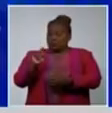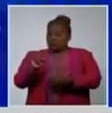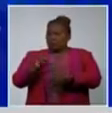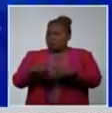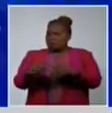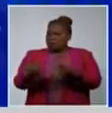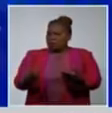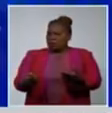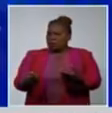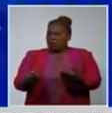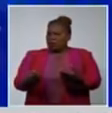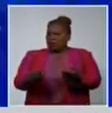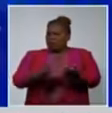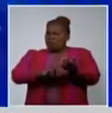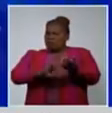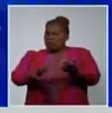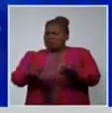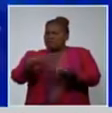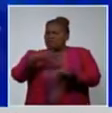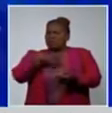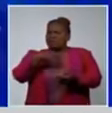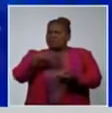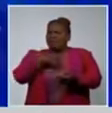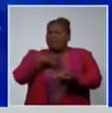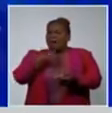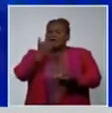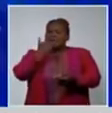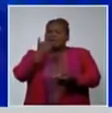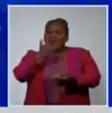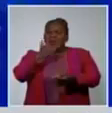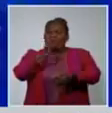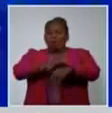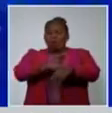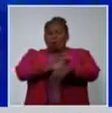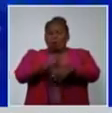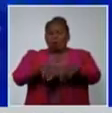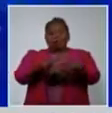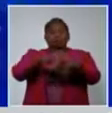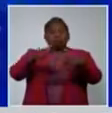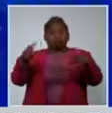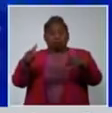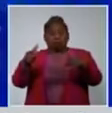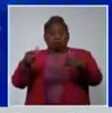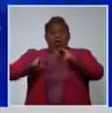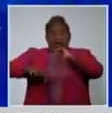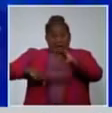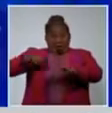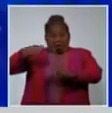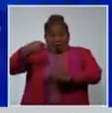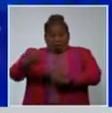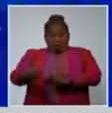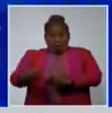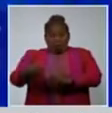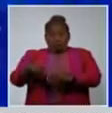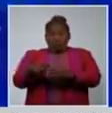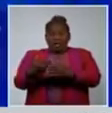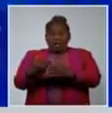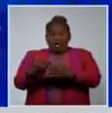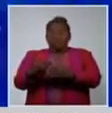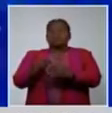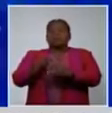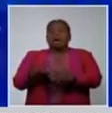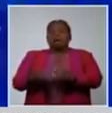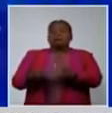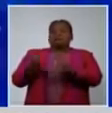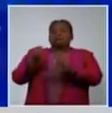que tenga una infección alta en granos al otro días pues se produzca un salto brusco y reportado disminución de los casos de la enfermedad